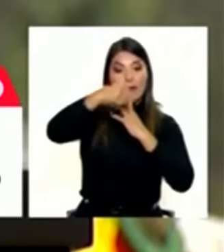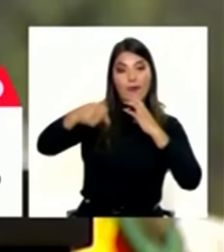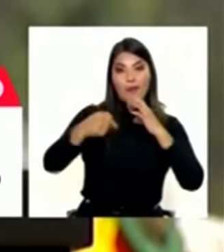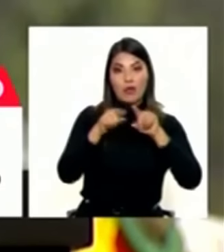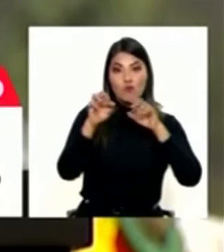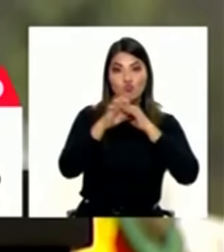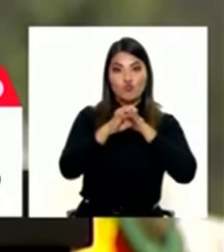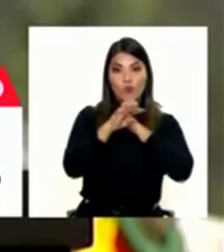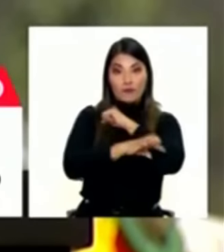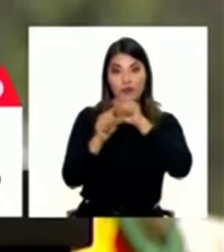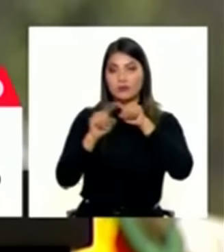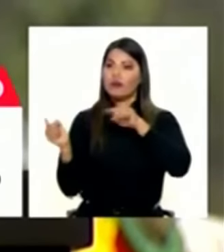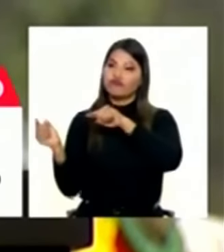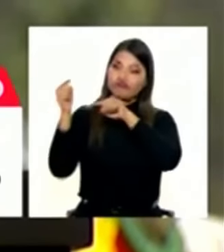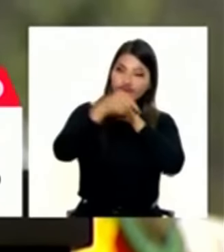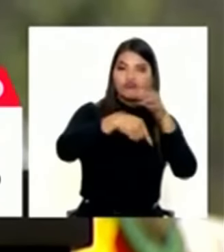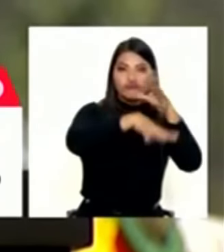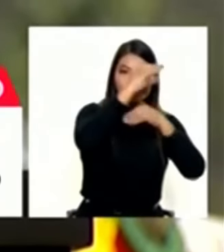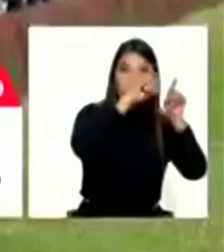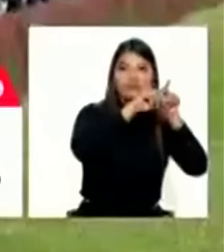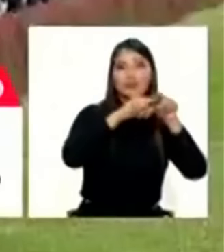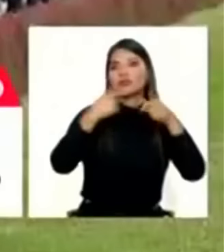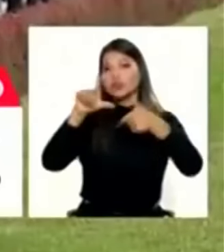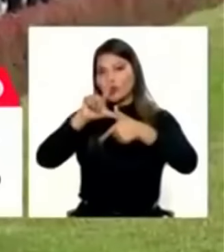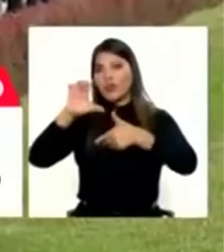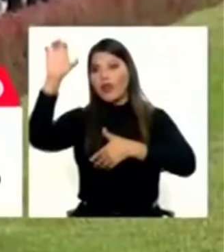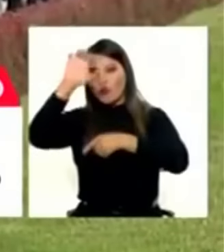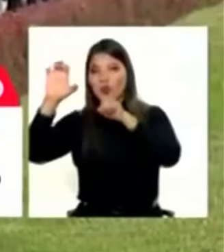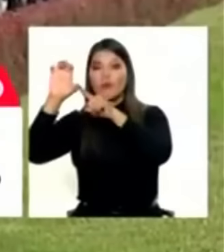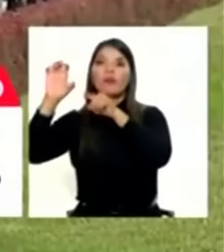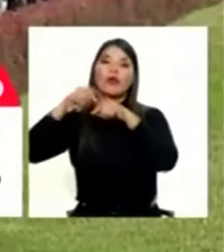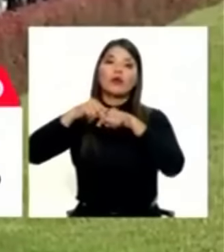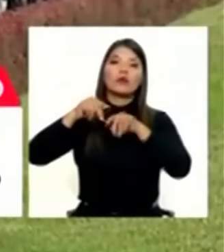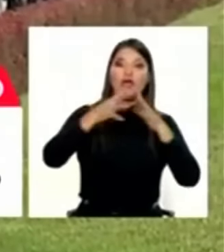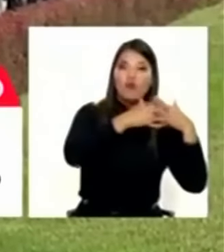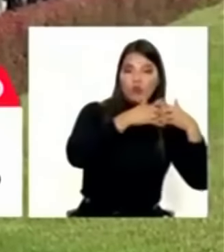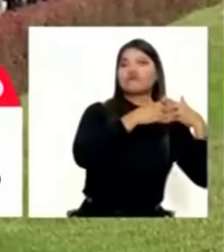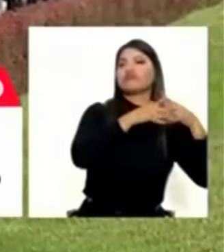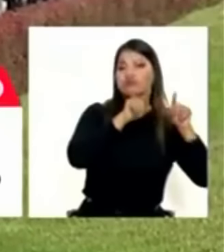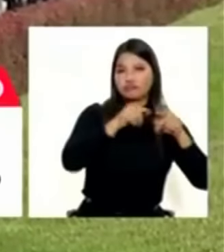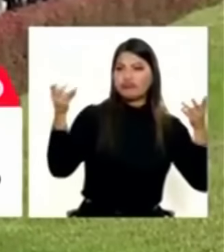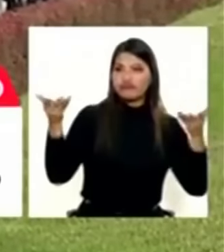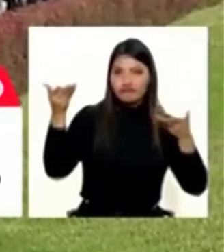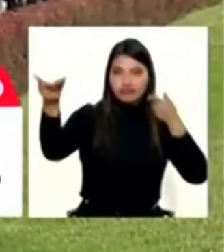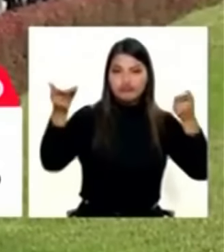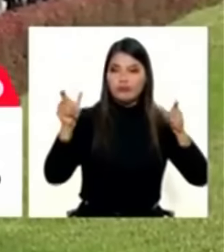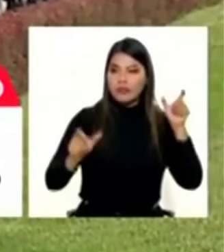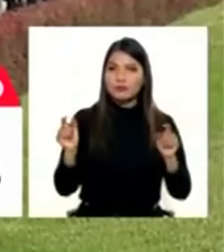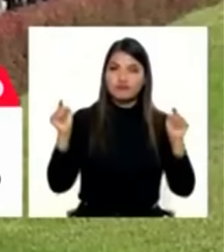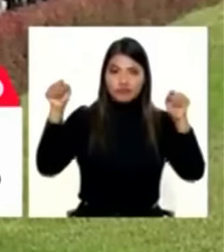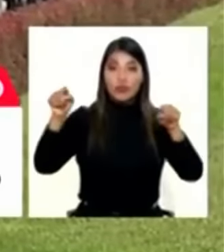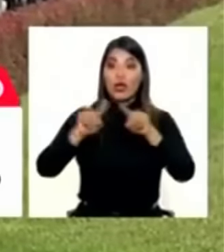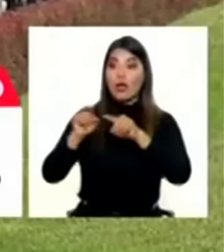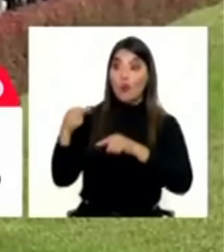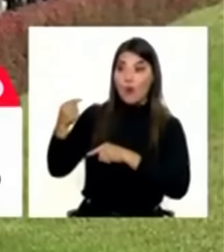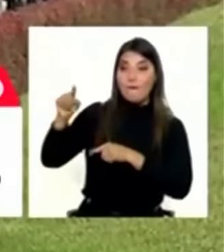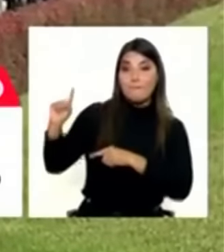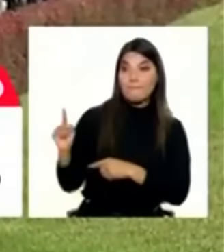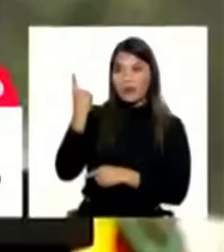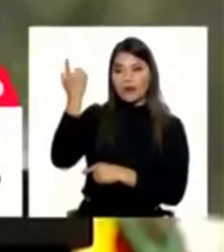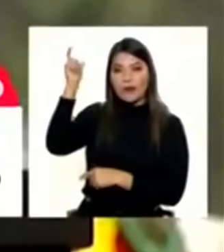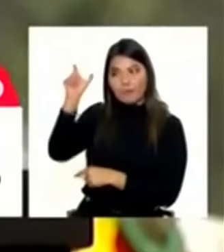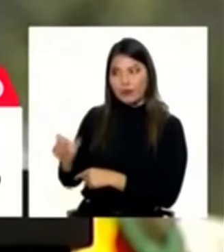en las primeras potencias de Europa y Norteamérica. Y pronto Por primera vez en la historia, un cadete de la